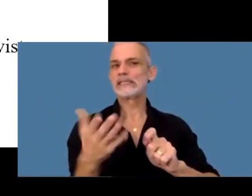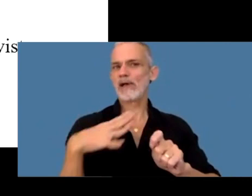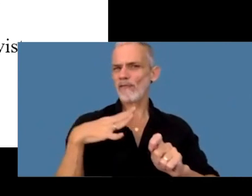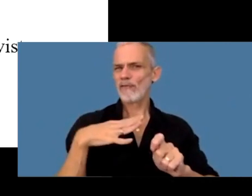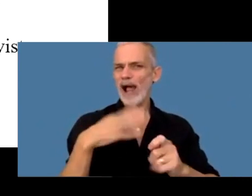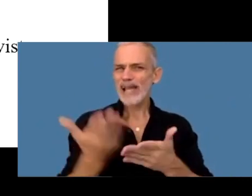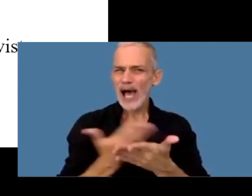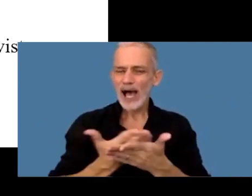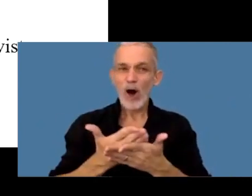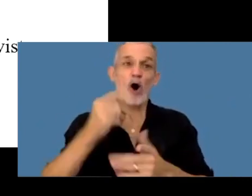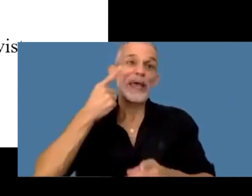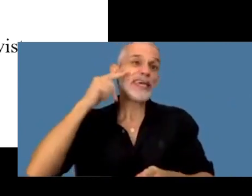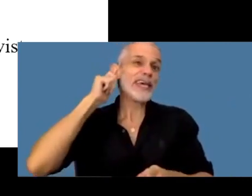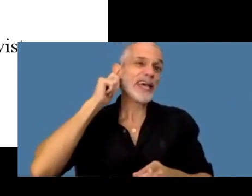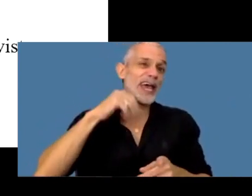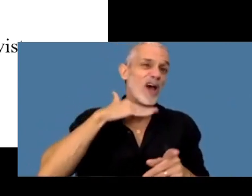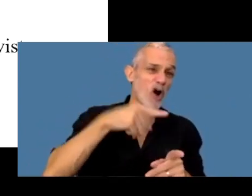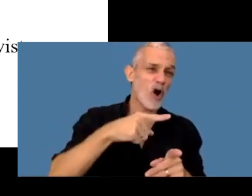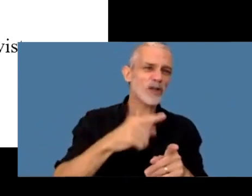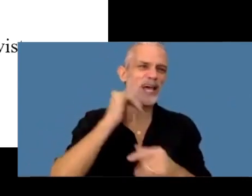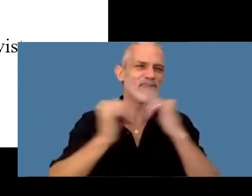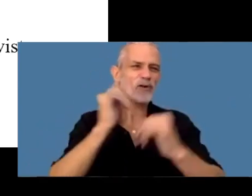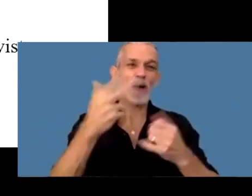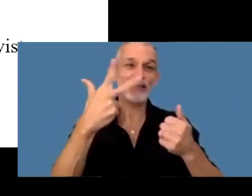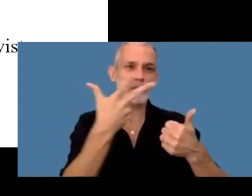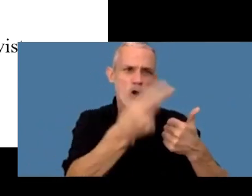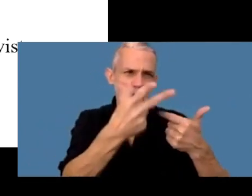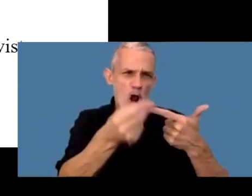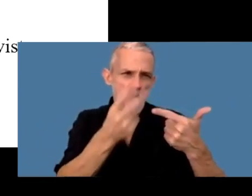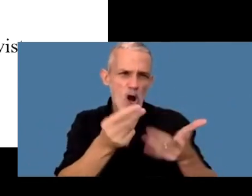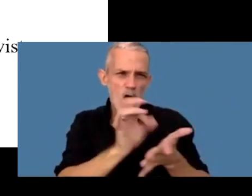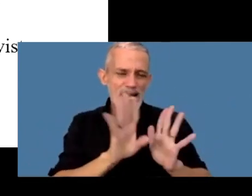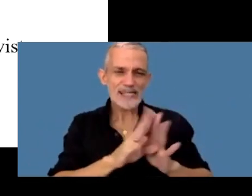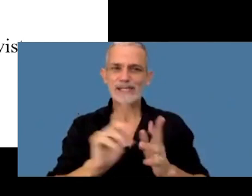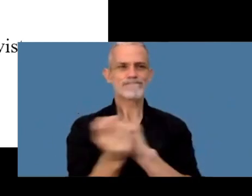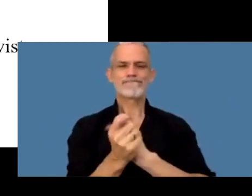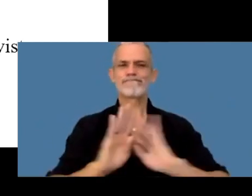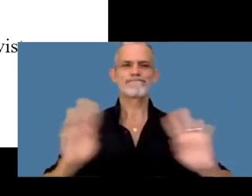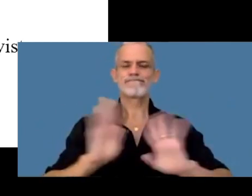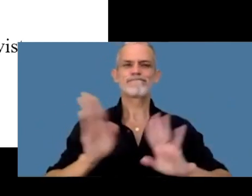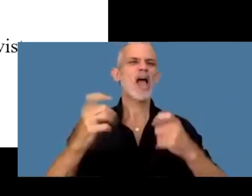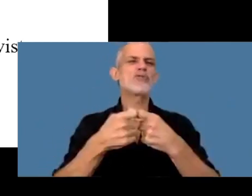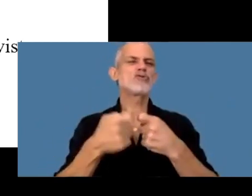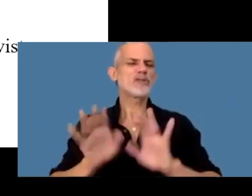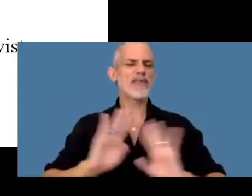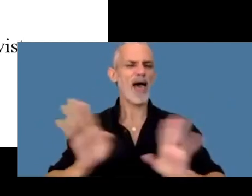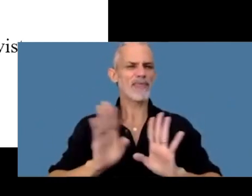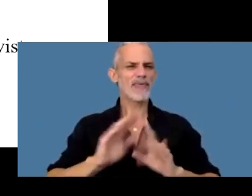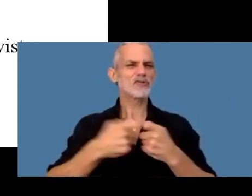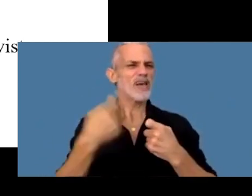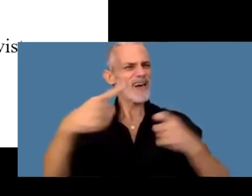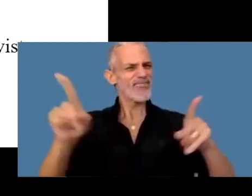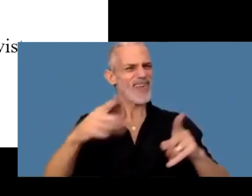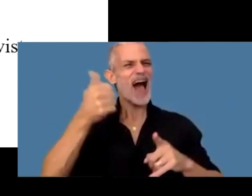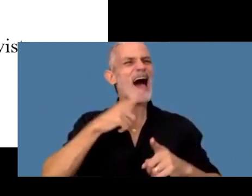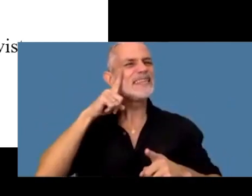IGJ informaba por lo menos 3 rechazos, en sociedad de hecho o sociedad atípica. Bueno, esta